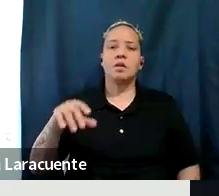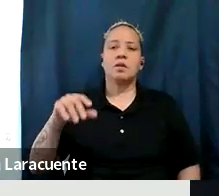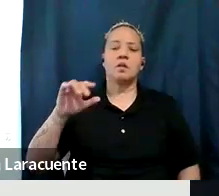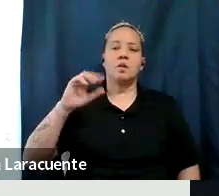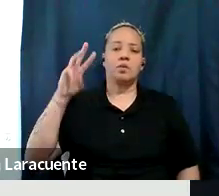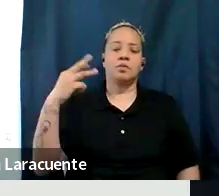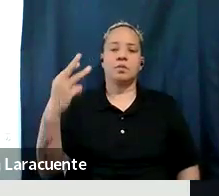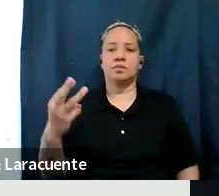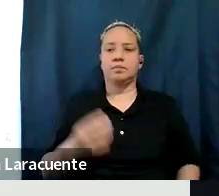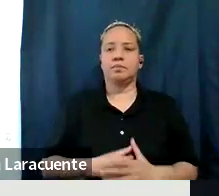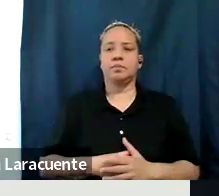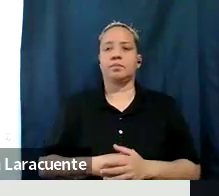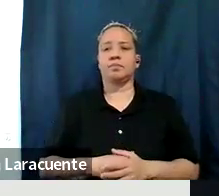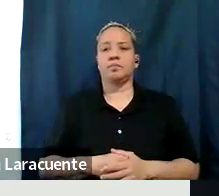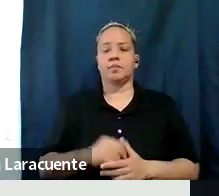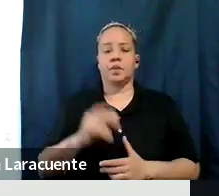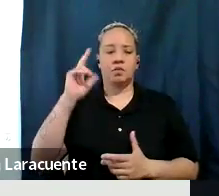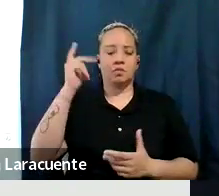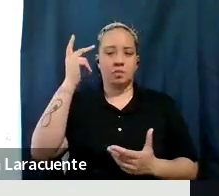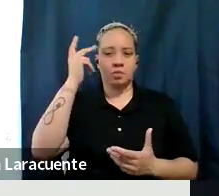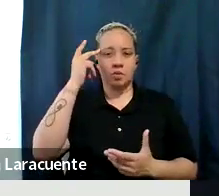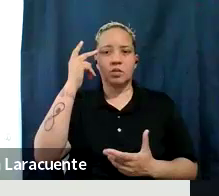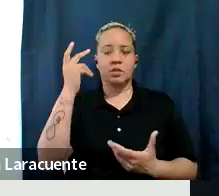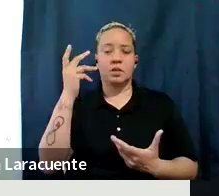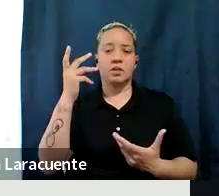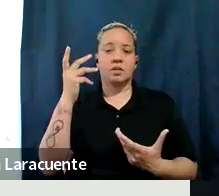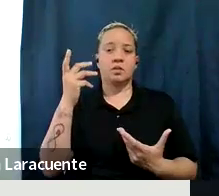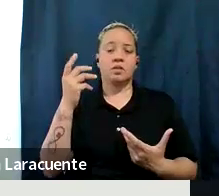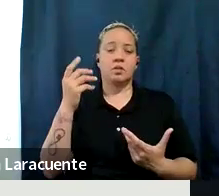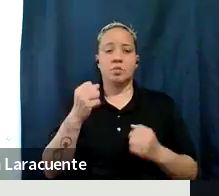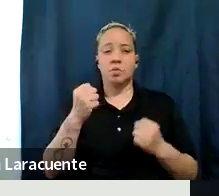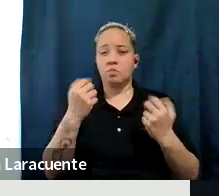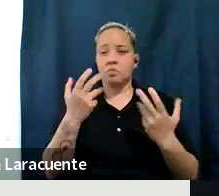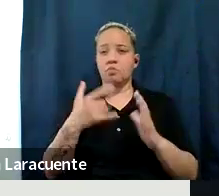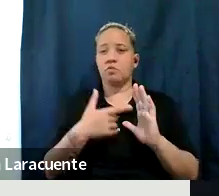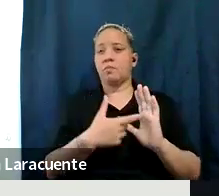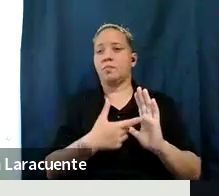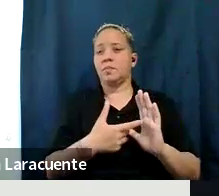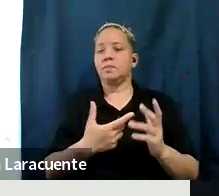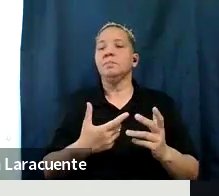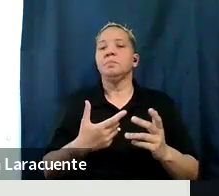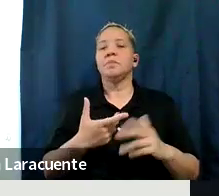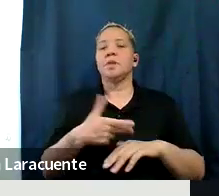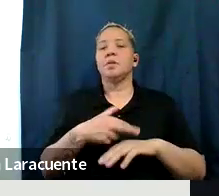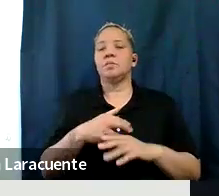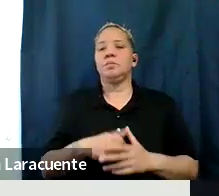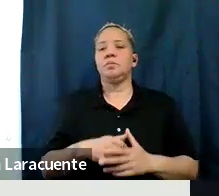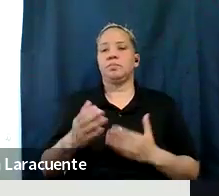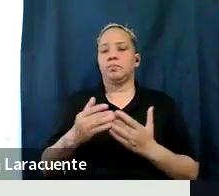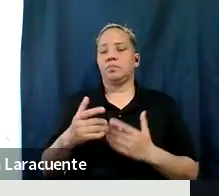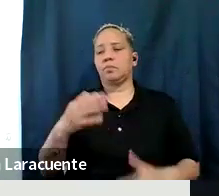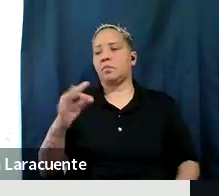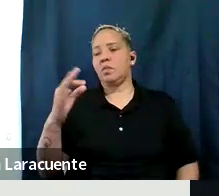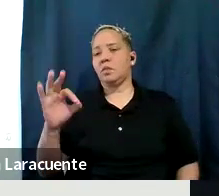sociólogo y politólogo con mucho peso y que tuvo un gran calado en Puerto Rico. Bueno, en 1919 Lorca se presenta en casa de Juan